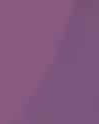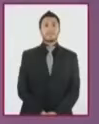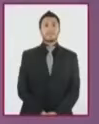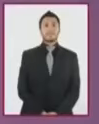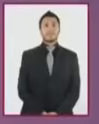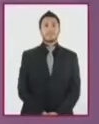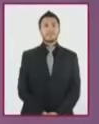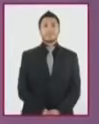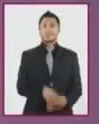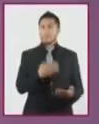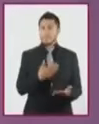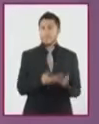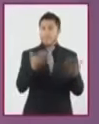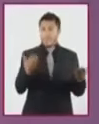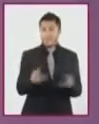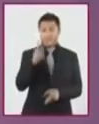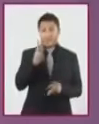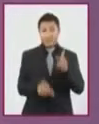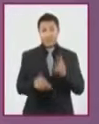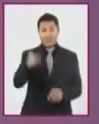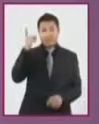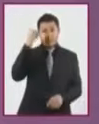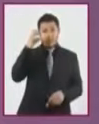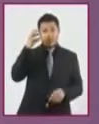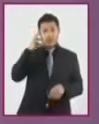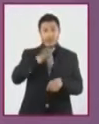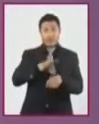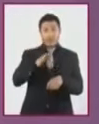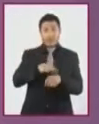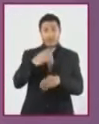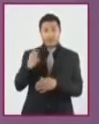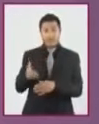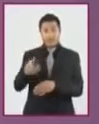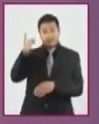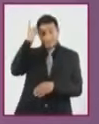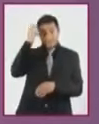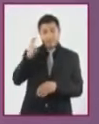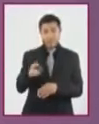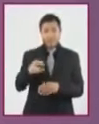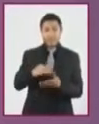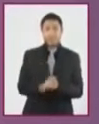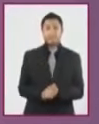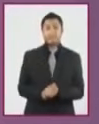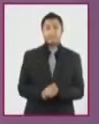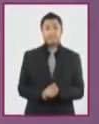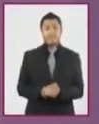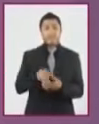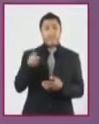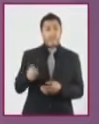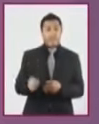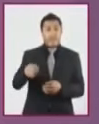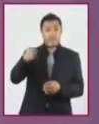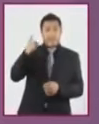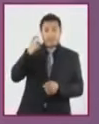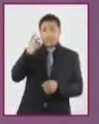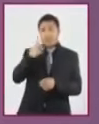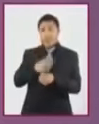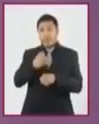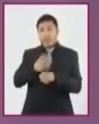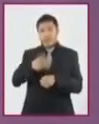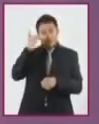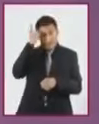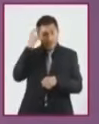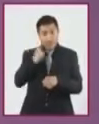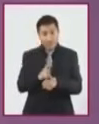En esta ocasión vamos a platicar con la doctora Alicia Martínez, subdirectora de Riesgos Geológicos de Senapred, acerca de los